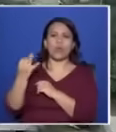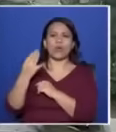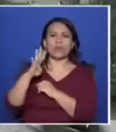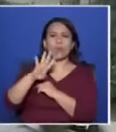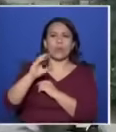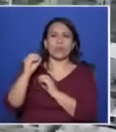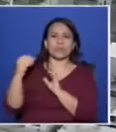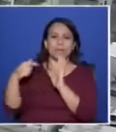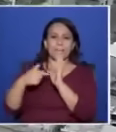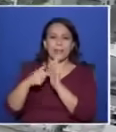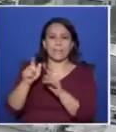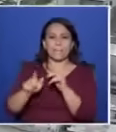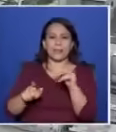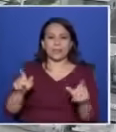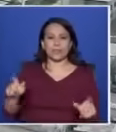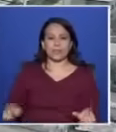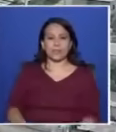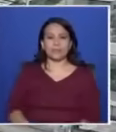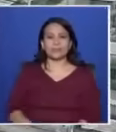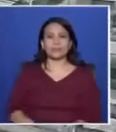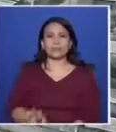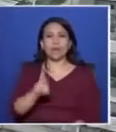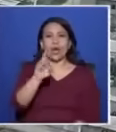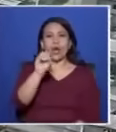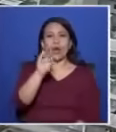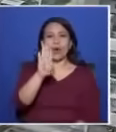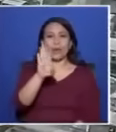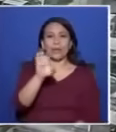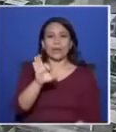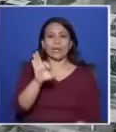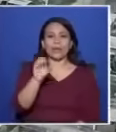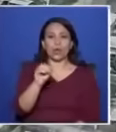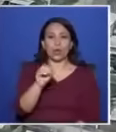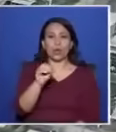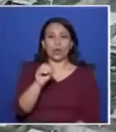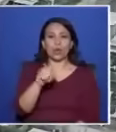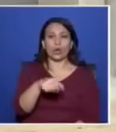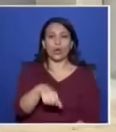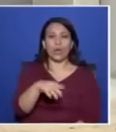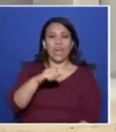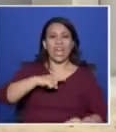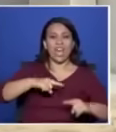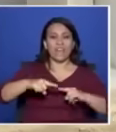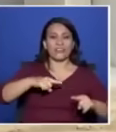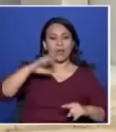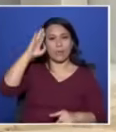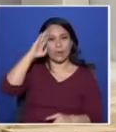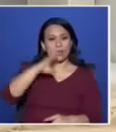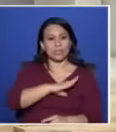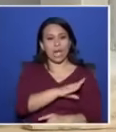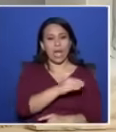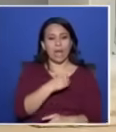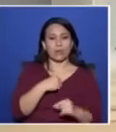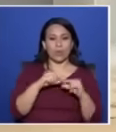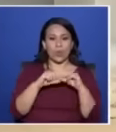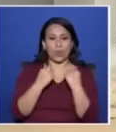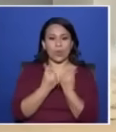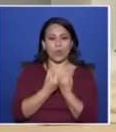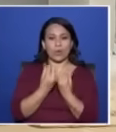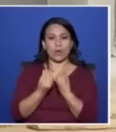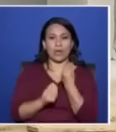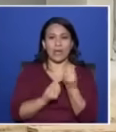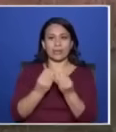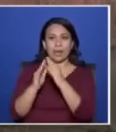400 mil personas. Roberto Santamaría, jefe distrital de policía, habló del uso que las bandas le dan a